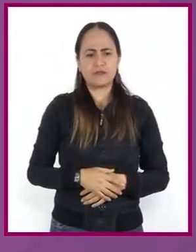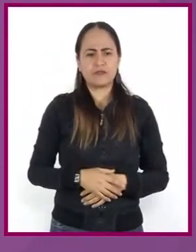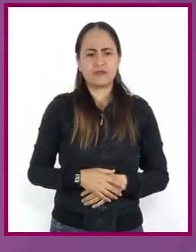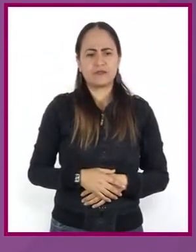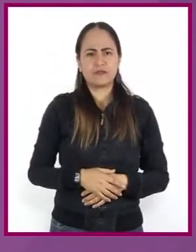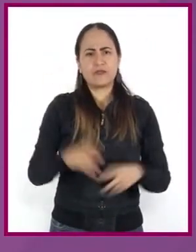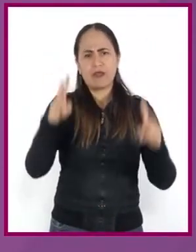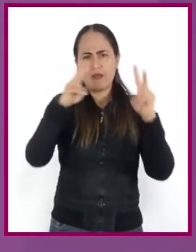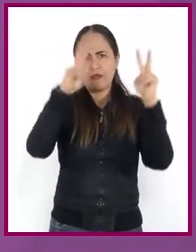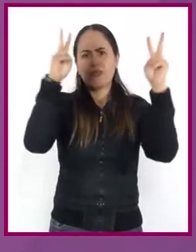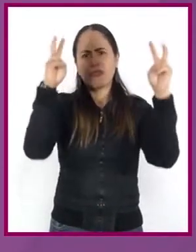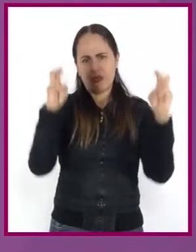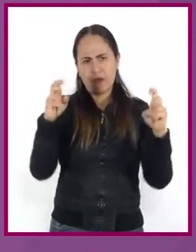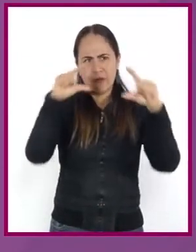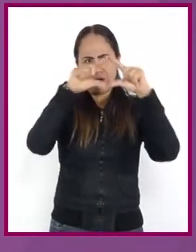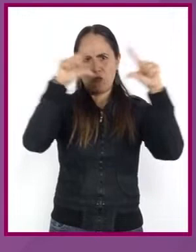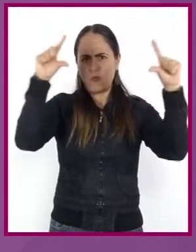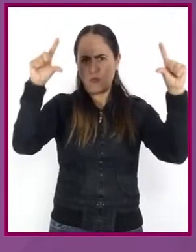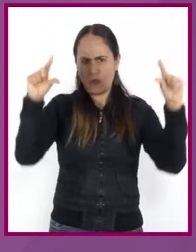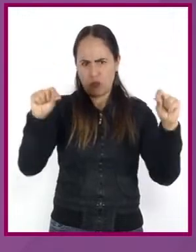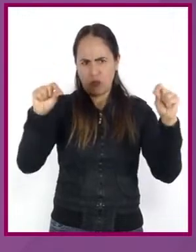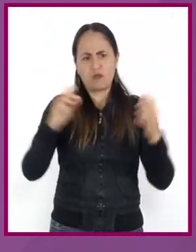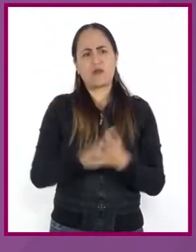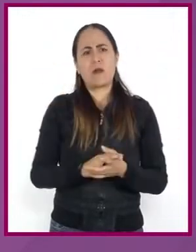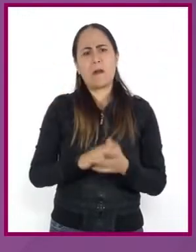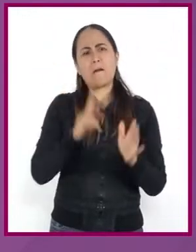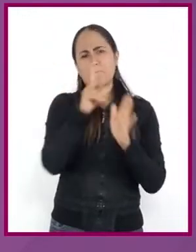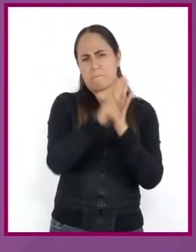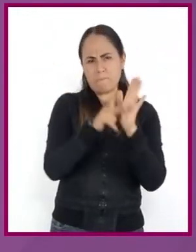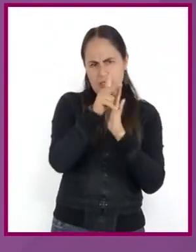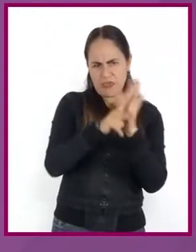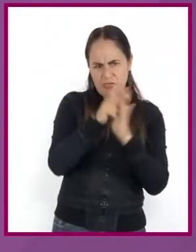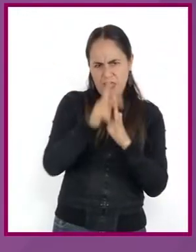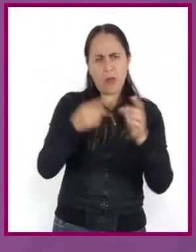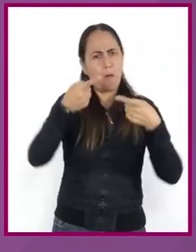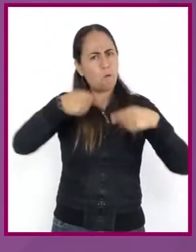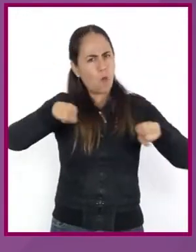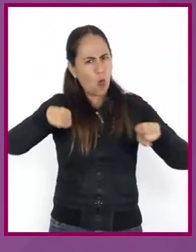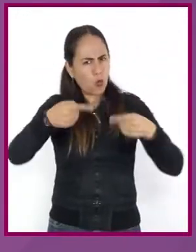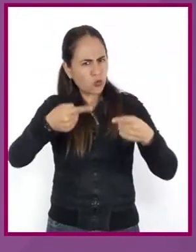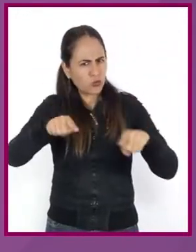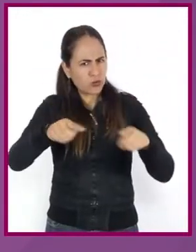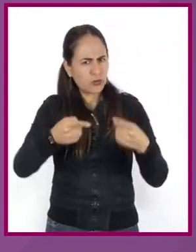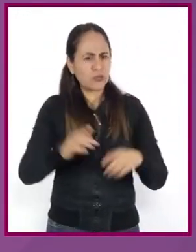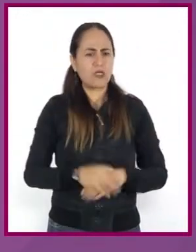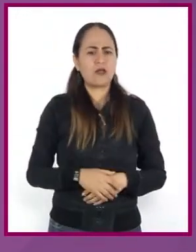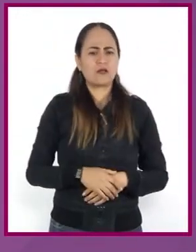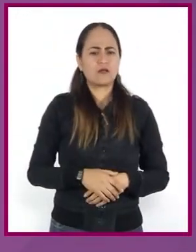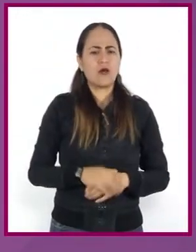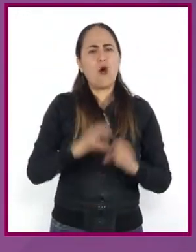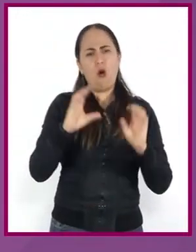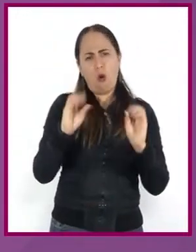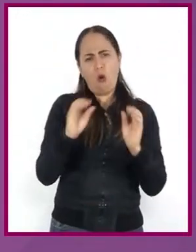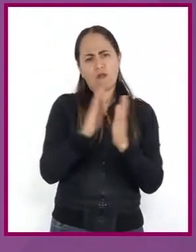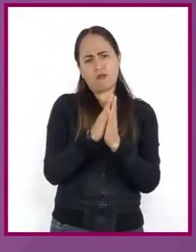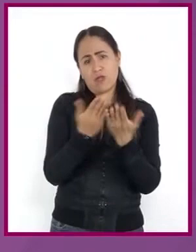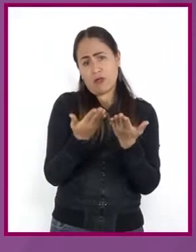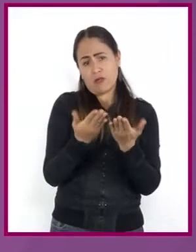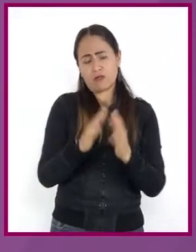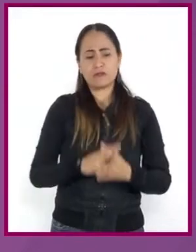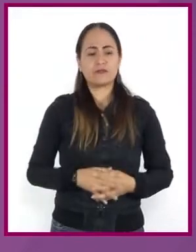título puede ser el encabezado, ya sea de películas, música o un libro.